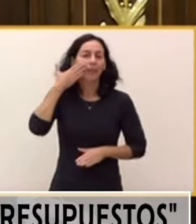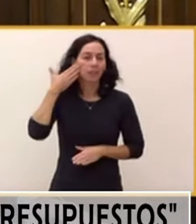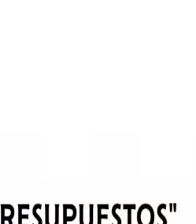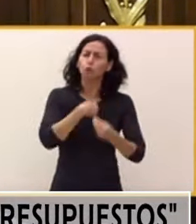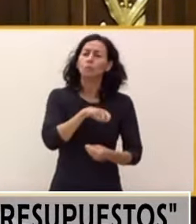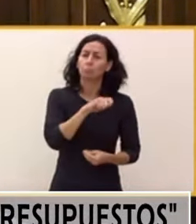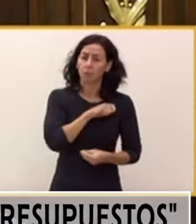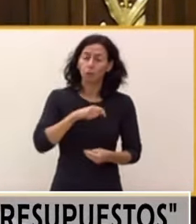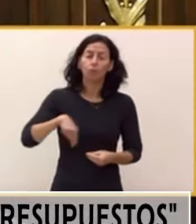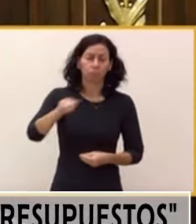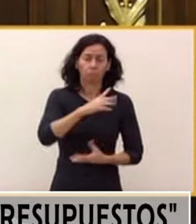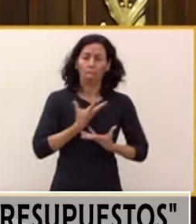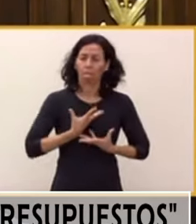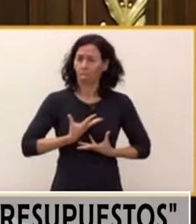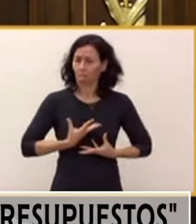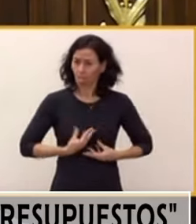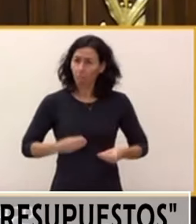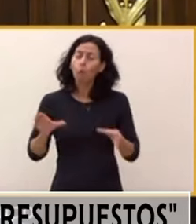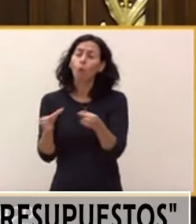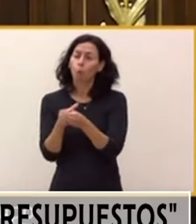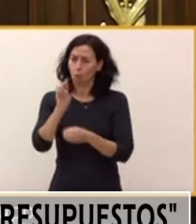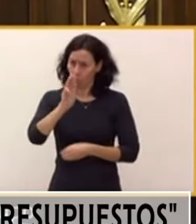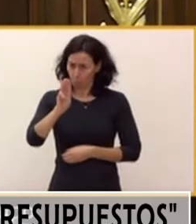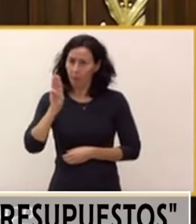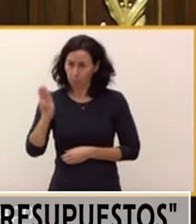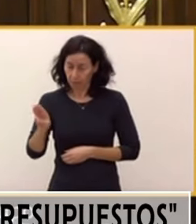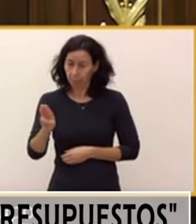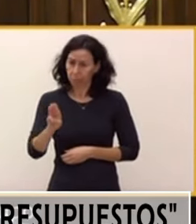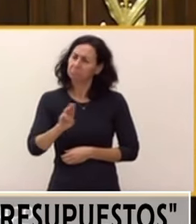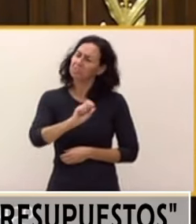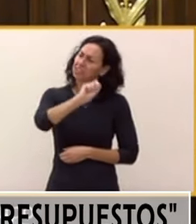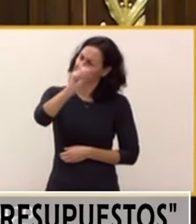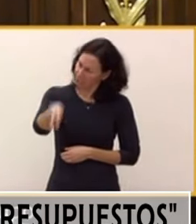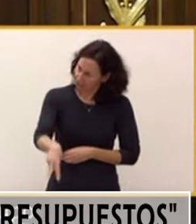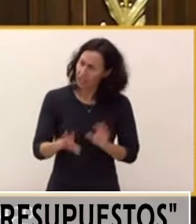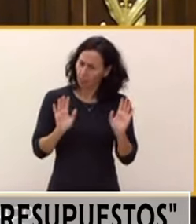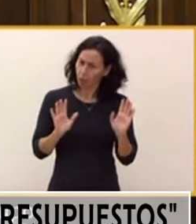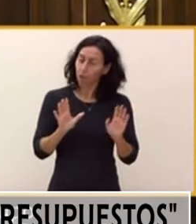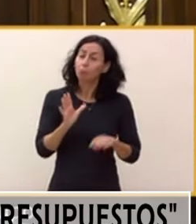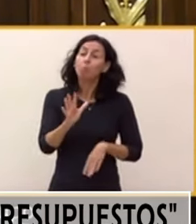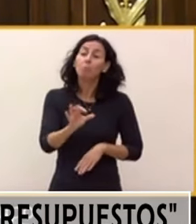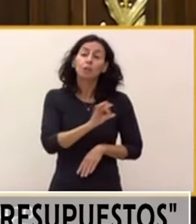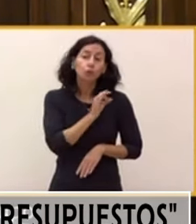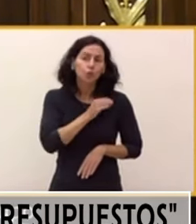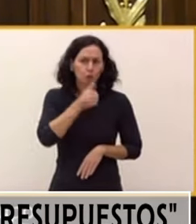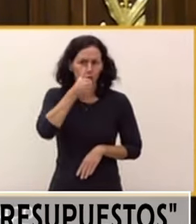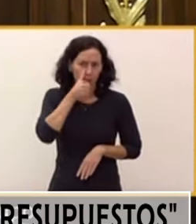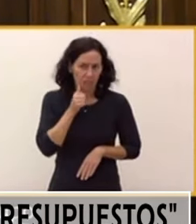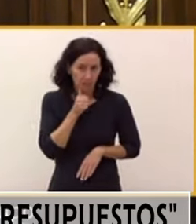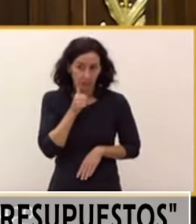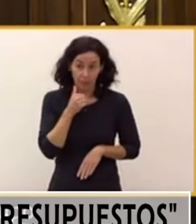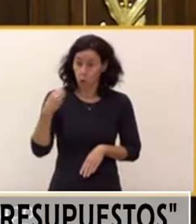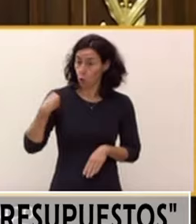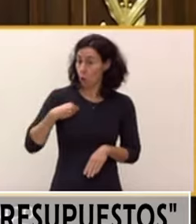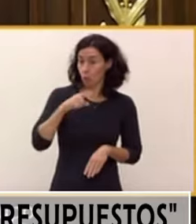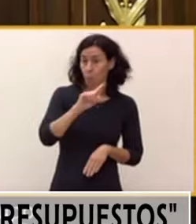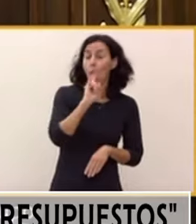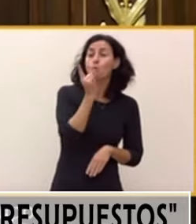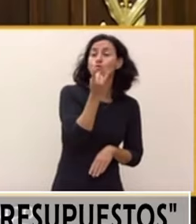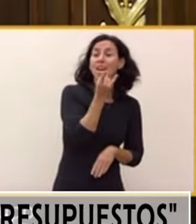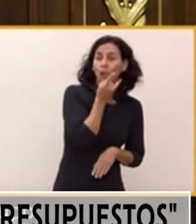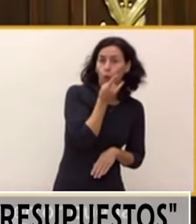presupuestos. Pero, señor Sánchez, no es lo mismo un error, por injustificable que sea, que la bajeza